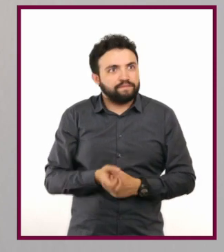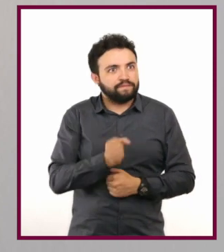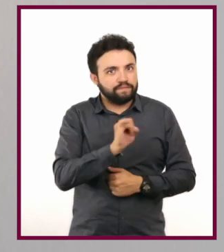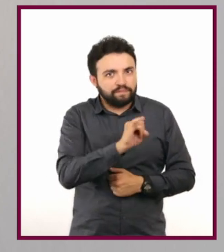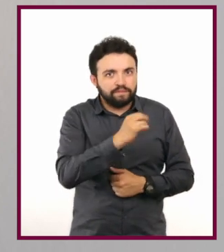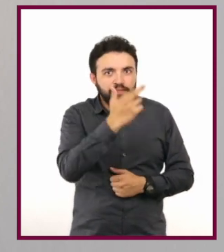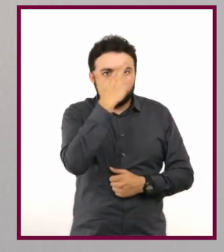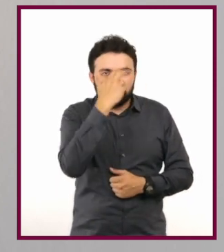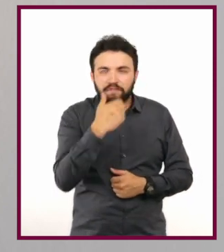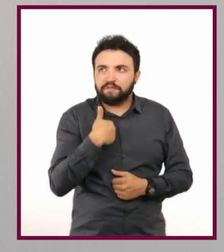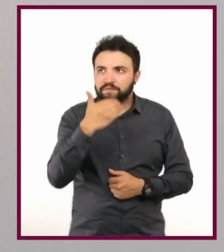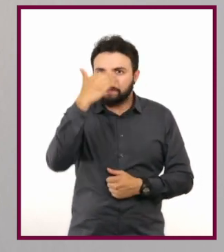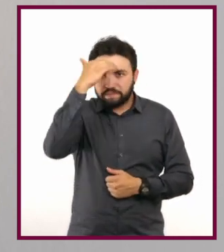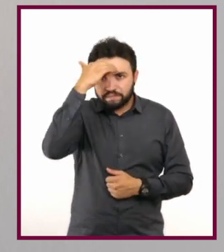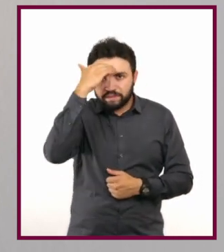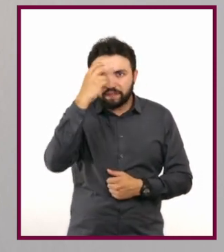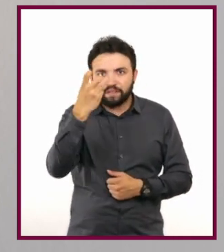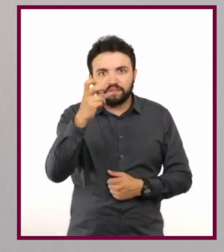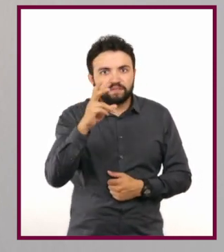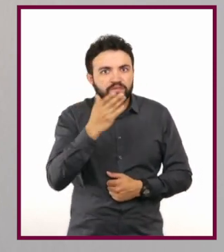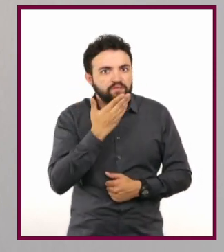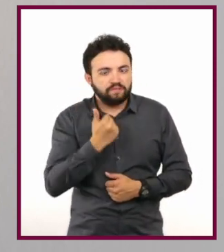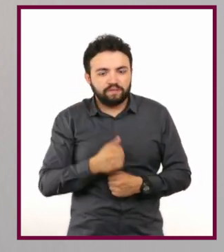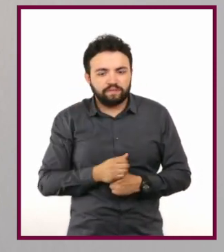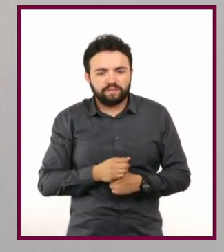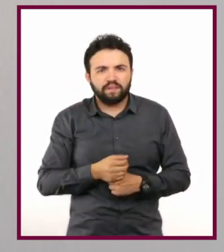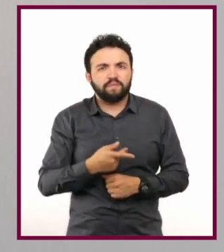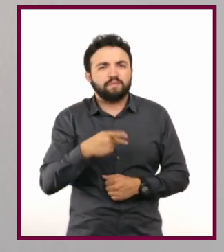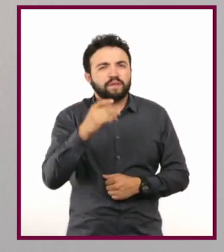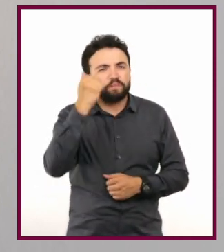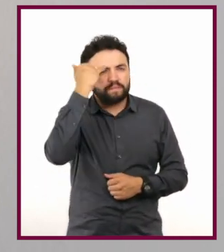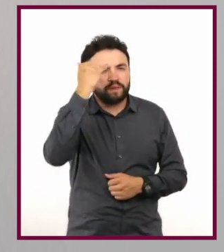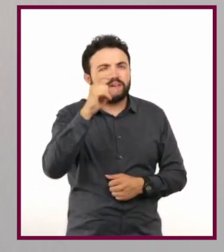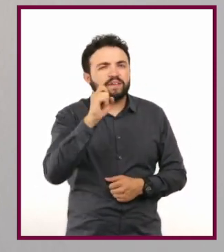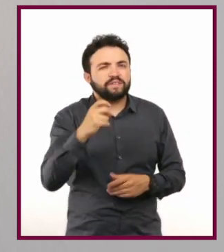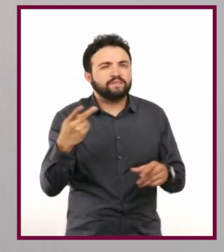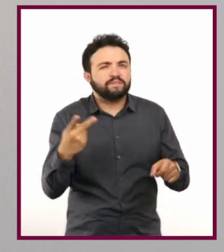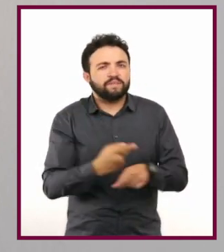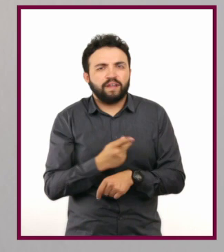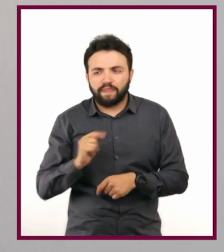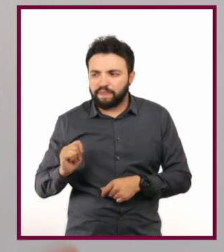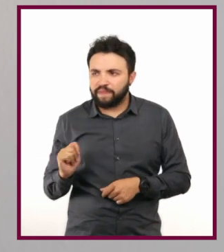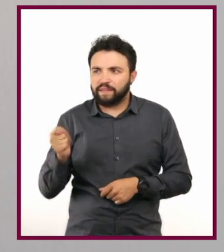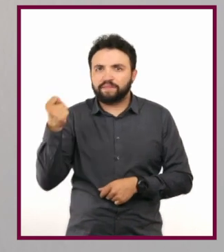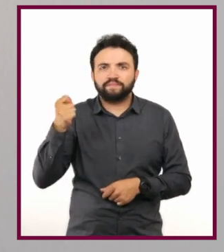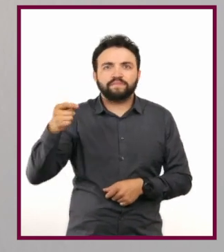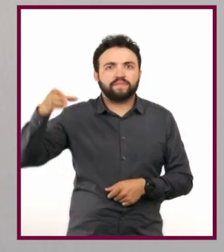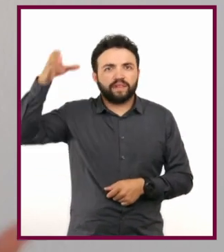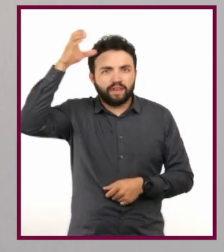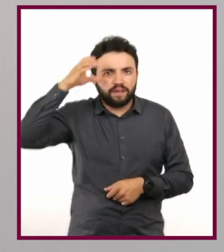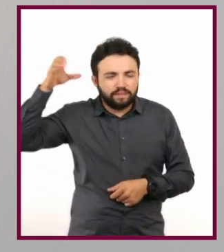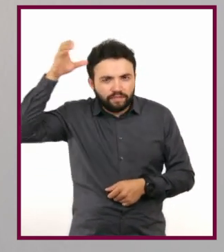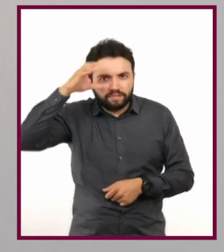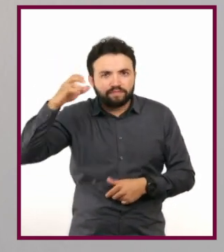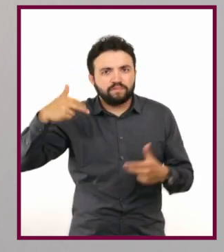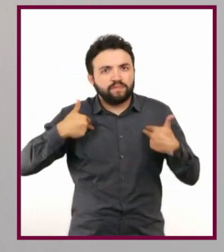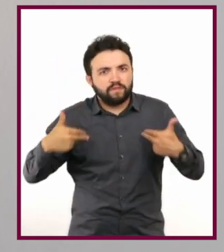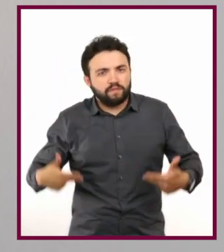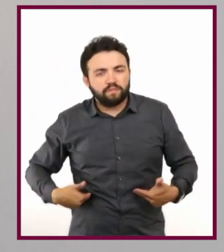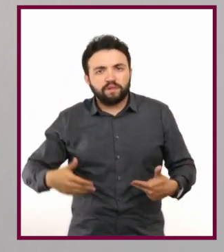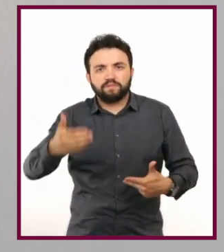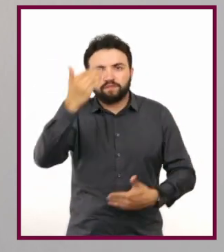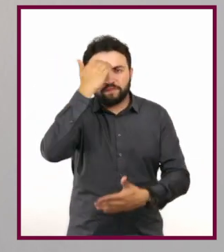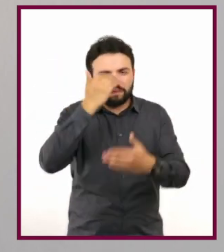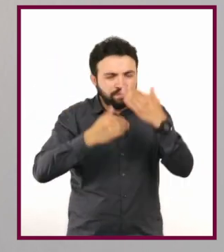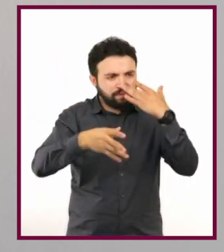pensado. Pero imagínate qué hubiera pasado con la tecnología, la ciencia, las humanidades, los conocimientos y